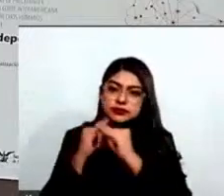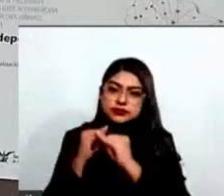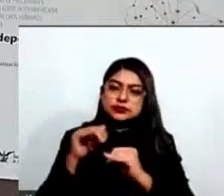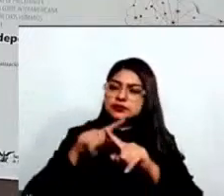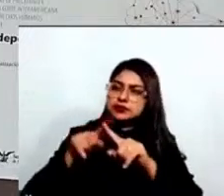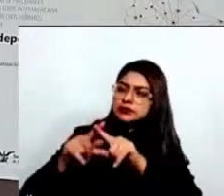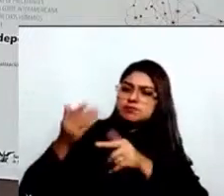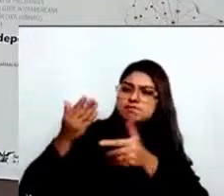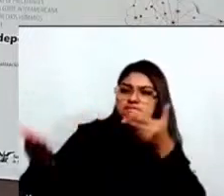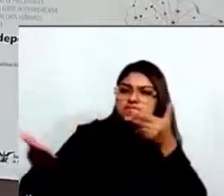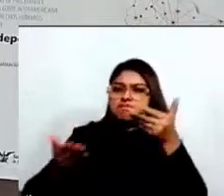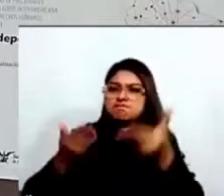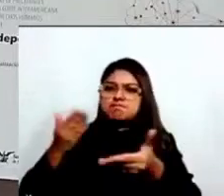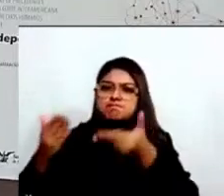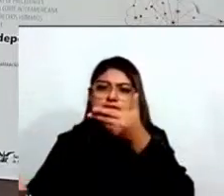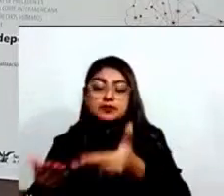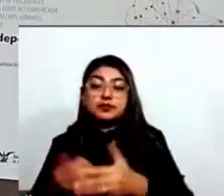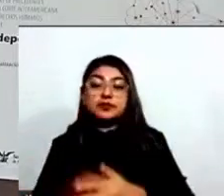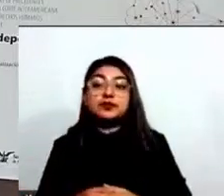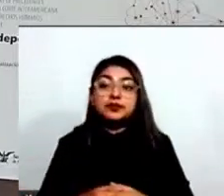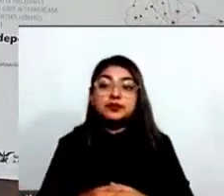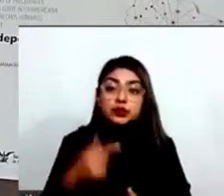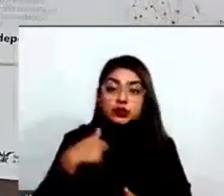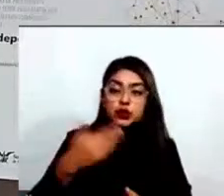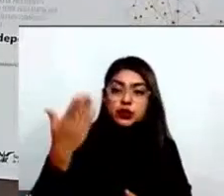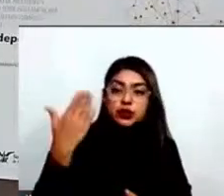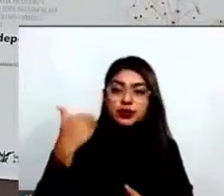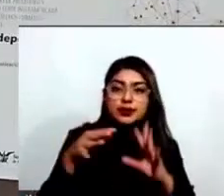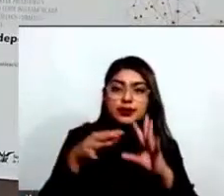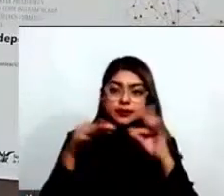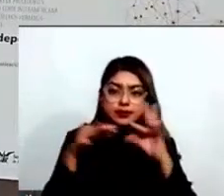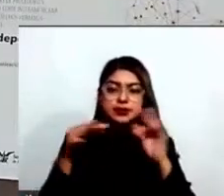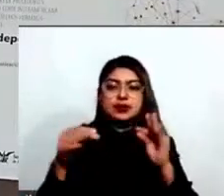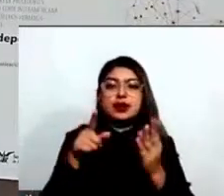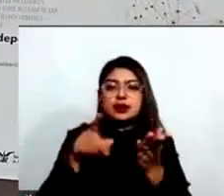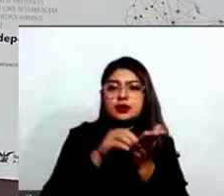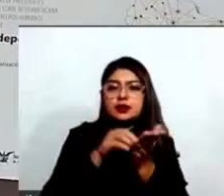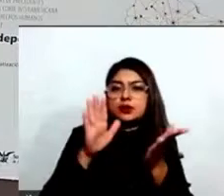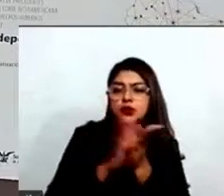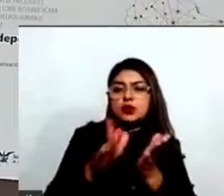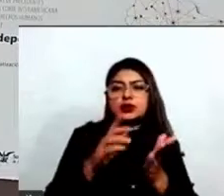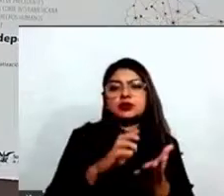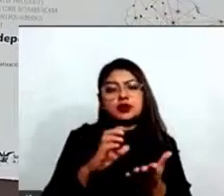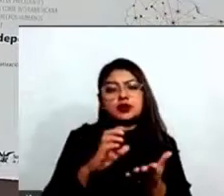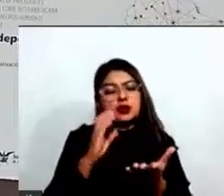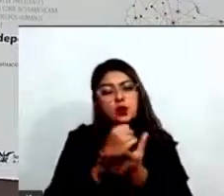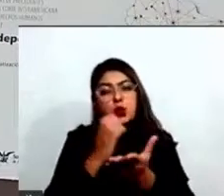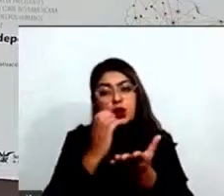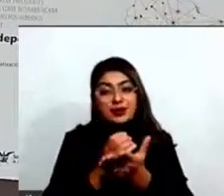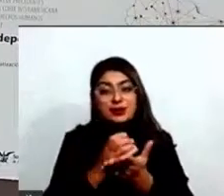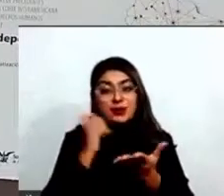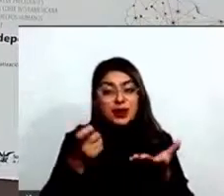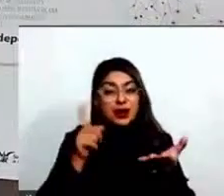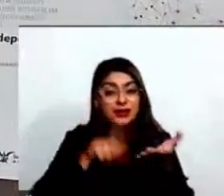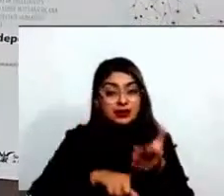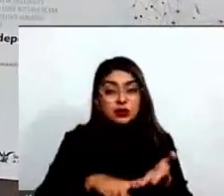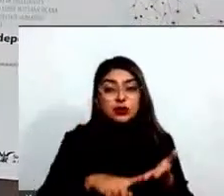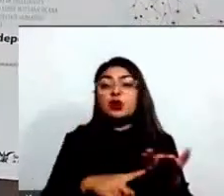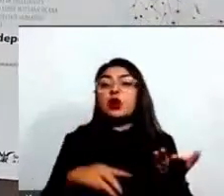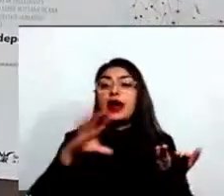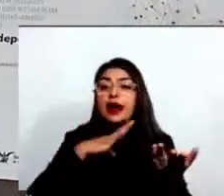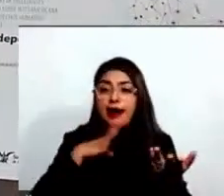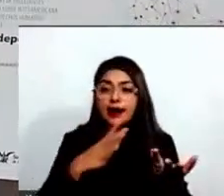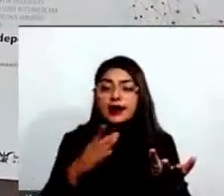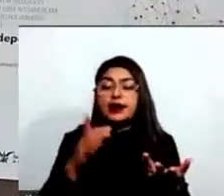primera publicación de este proyecto es este cuaderno que recoge los criterios o los estándares interamericanos